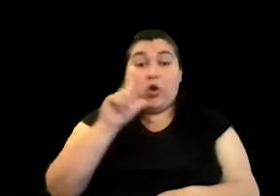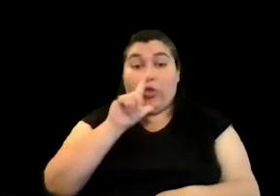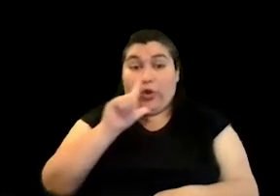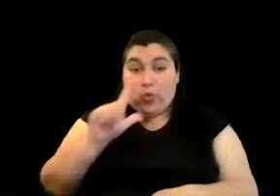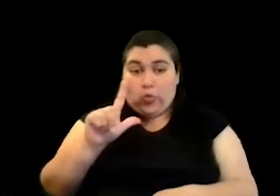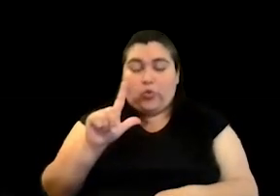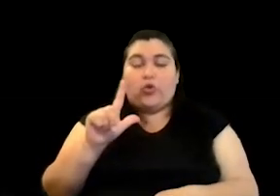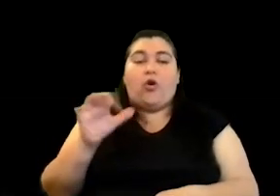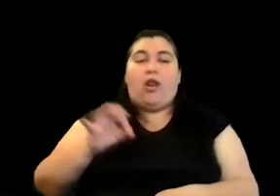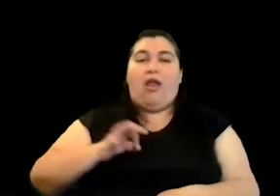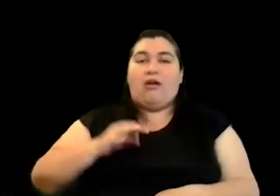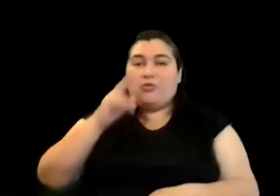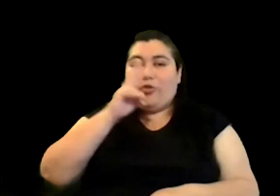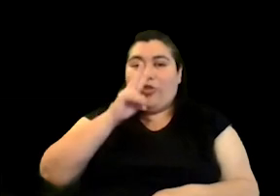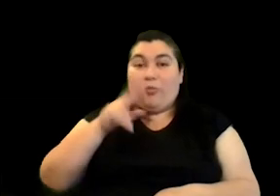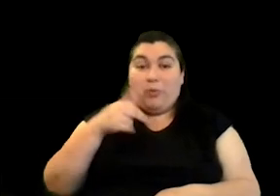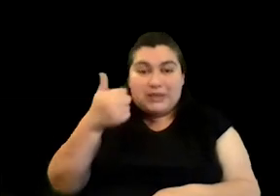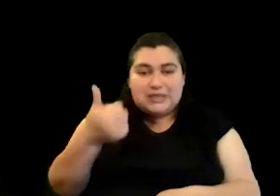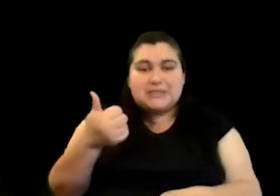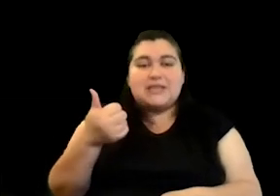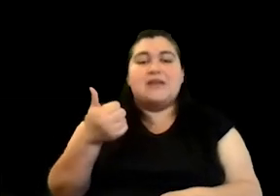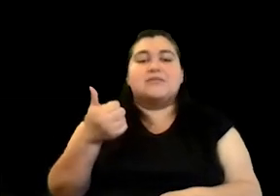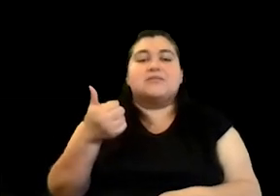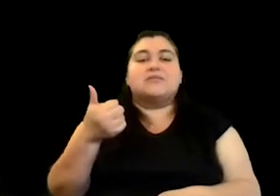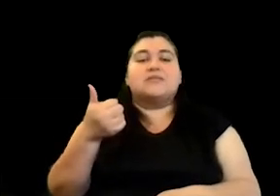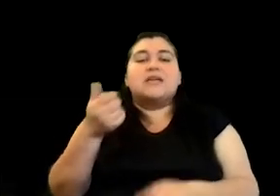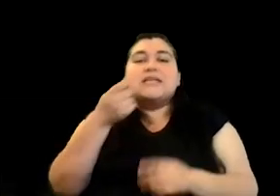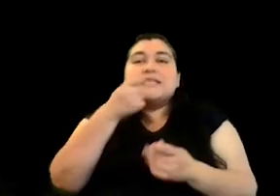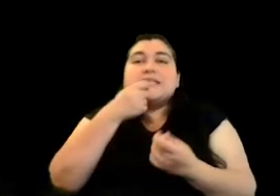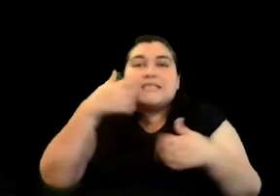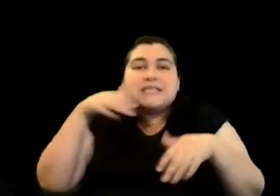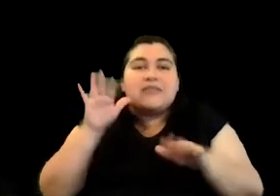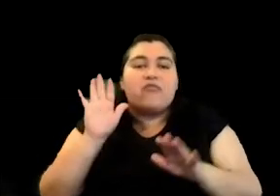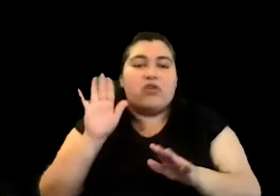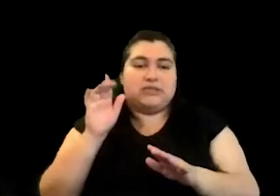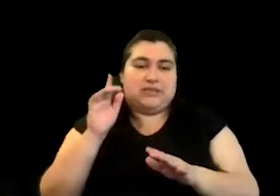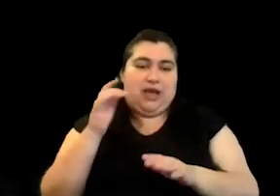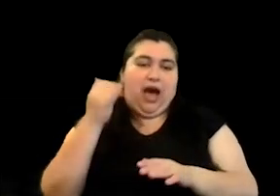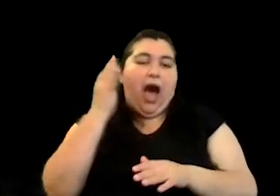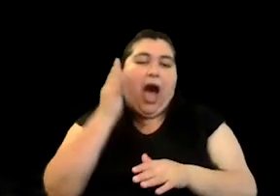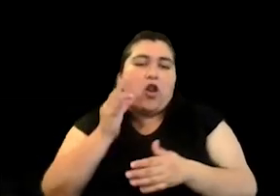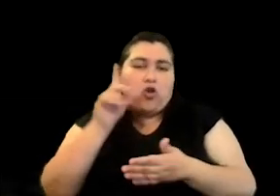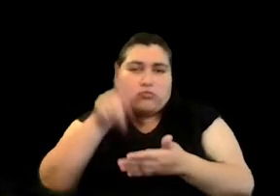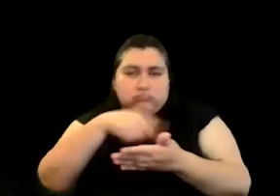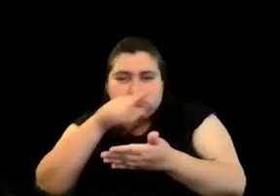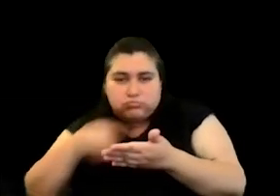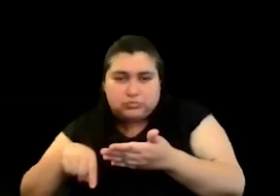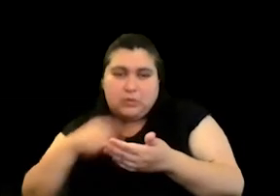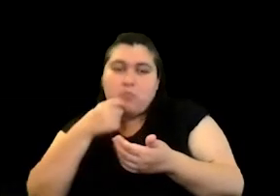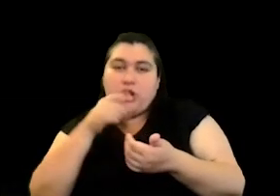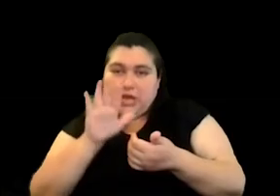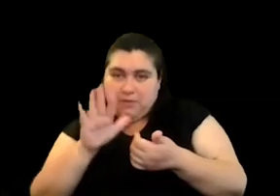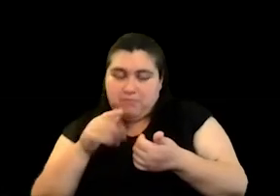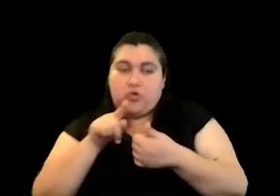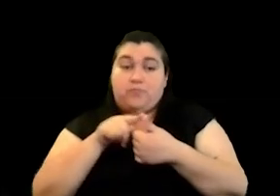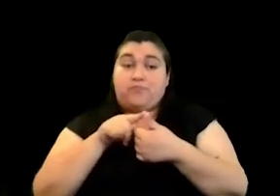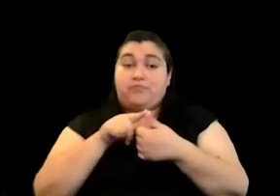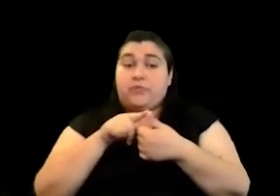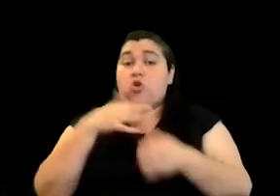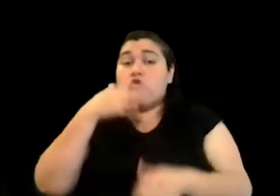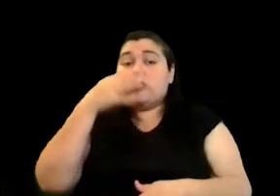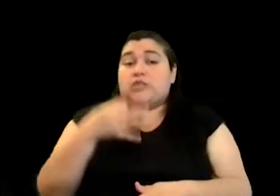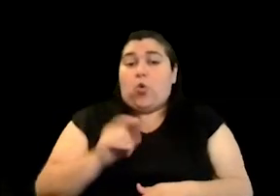año 2026 hubieran las siguientes omisiones. No se cumple con el régimen